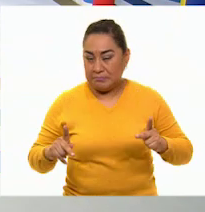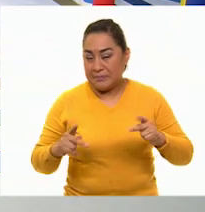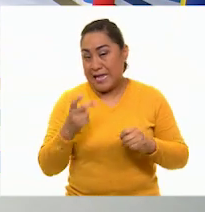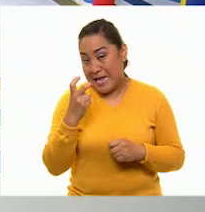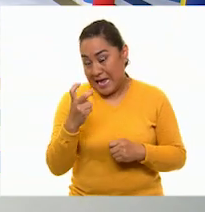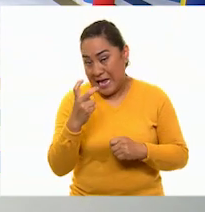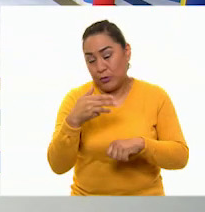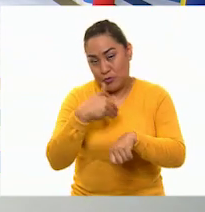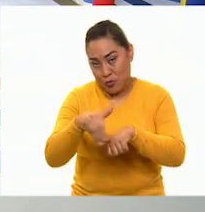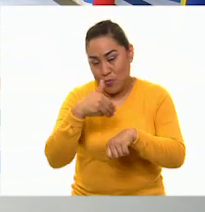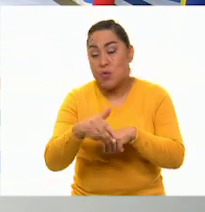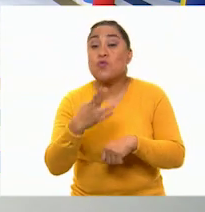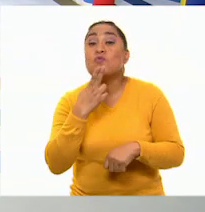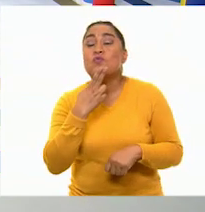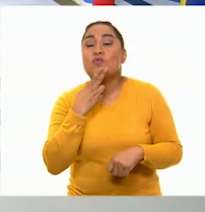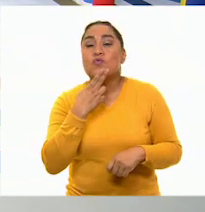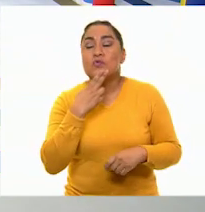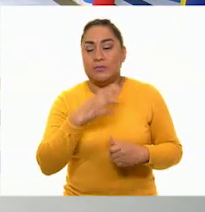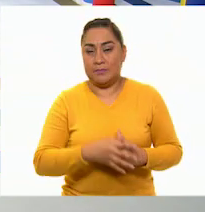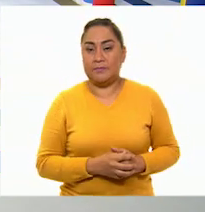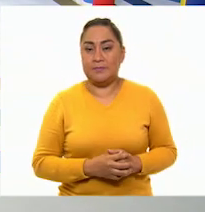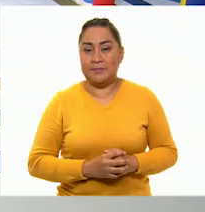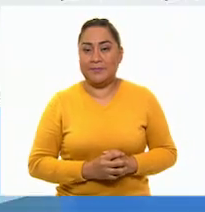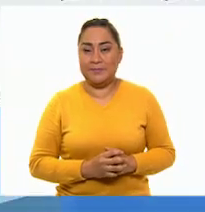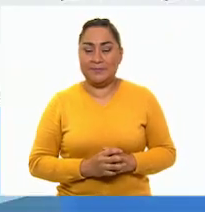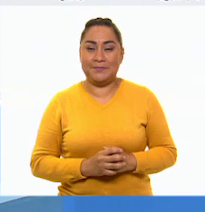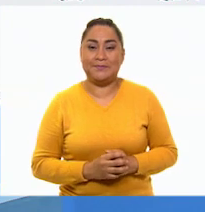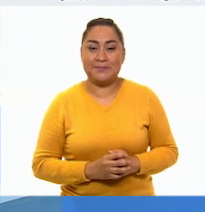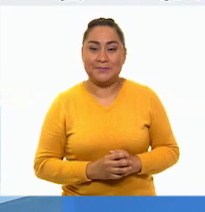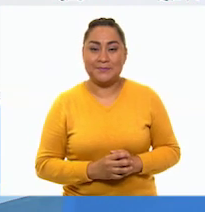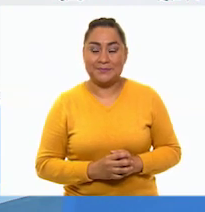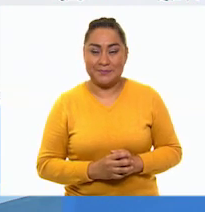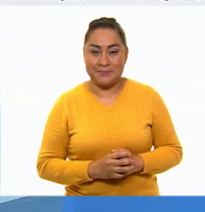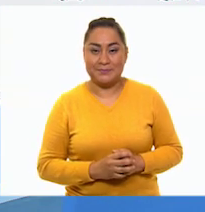los números con el que vamos a estar trabajando. Muy bien.